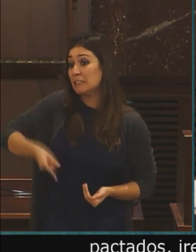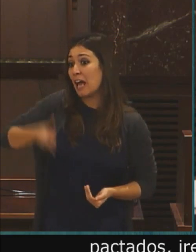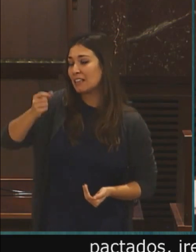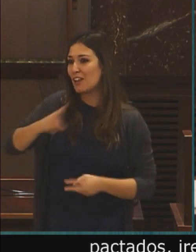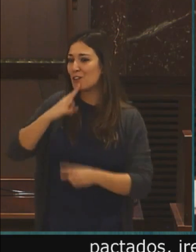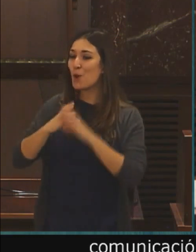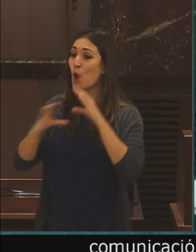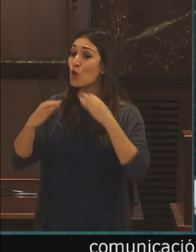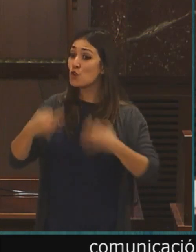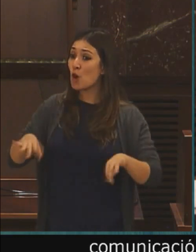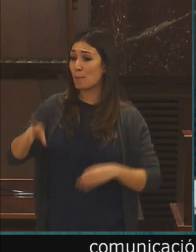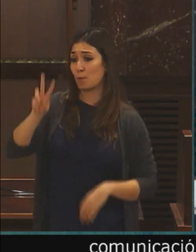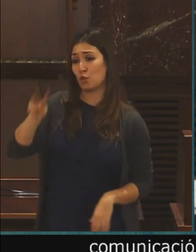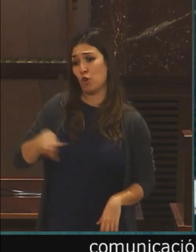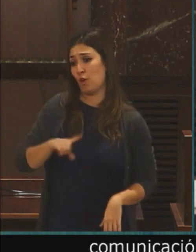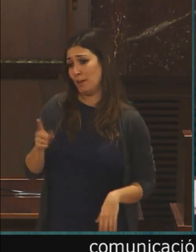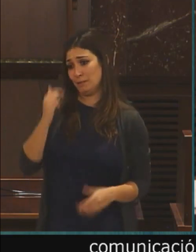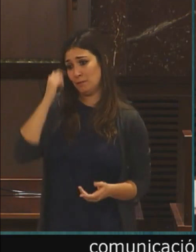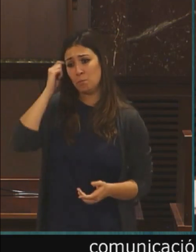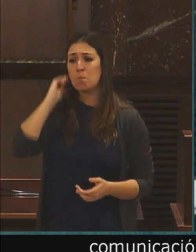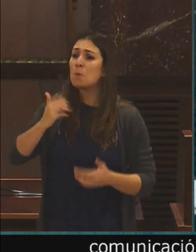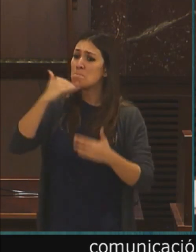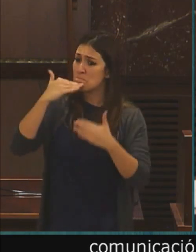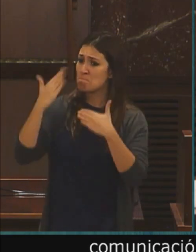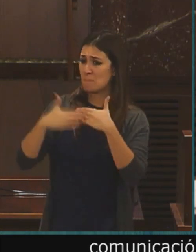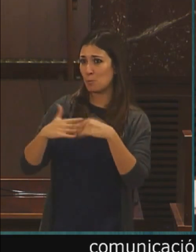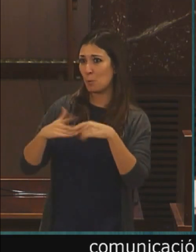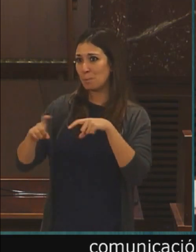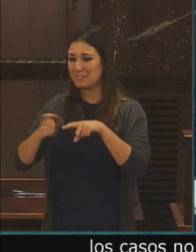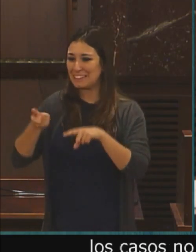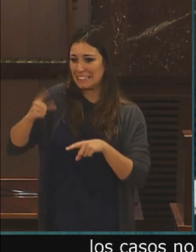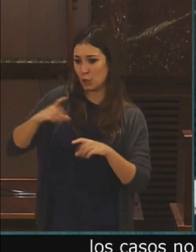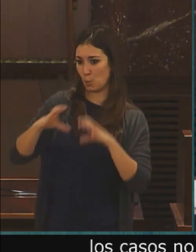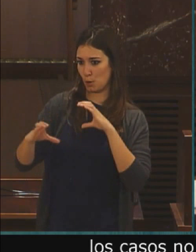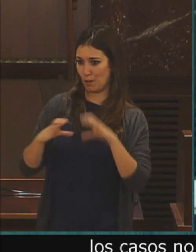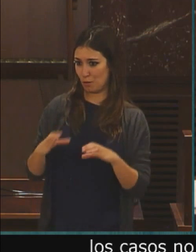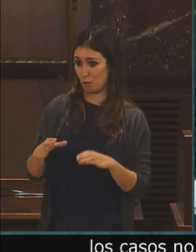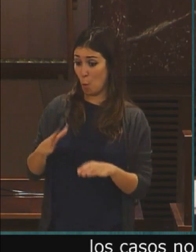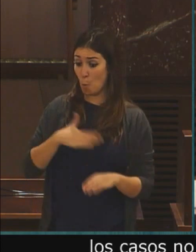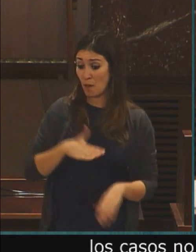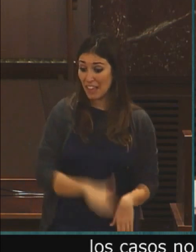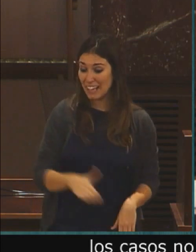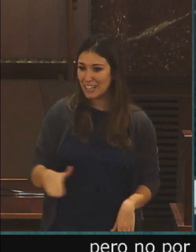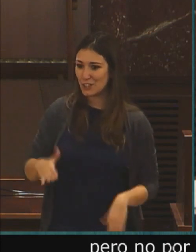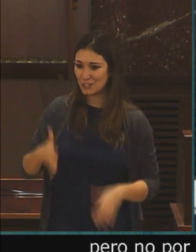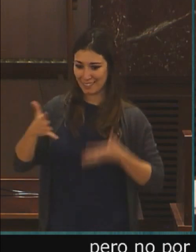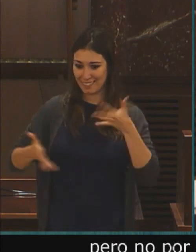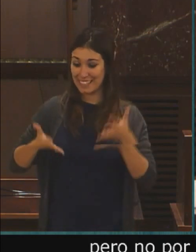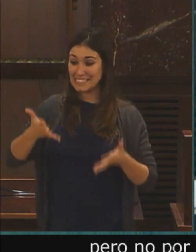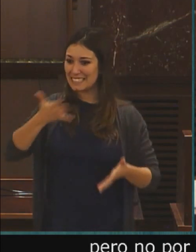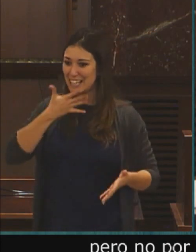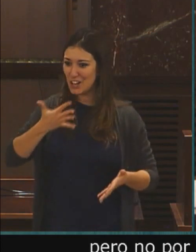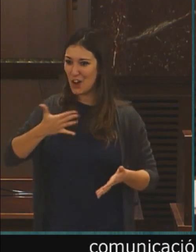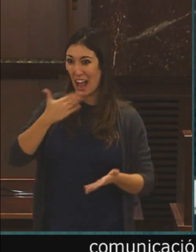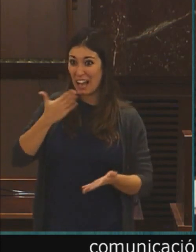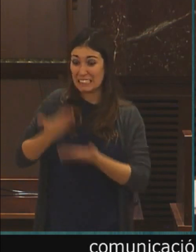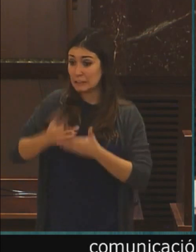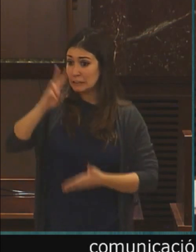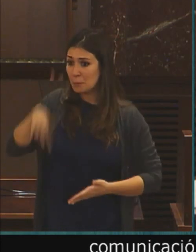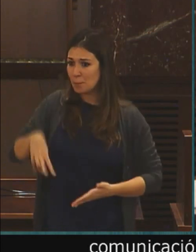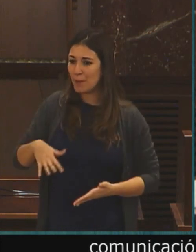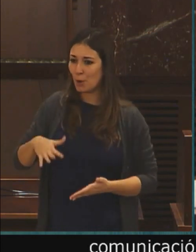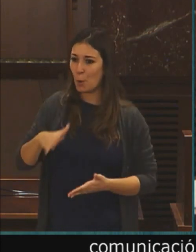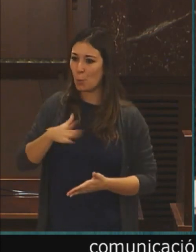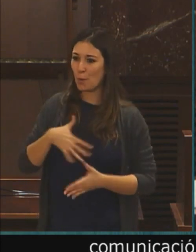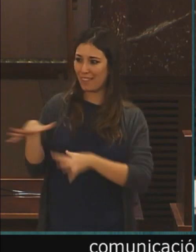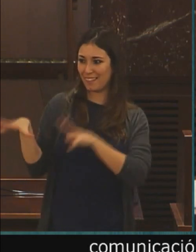los casos no llega a ser normalizada, pero no por ello deja de ser comunicación. Muchos niños no llegarán a ser capaces de hacer un signo o una petición, pero el mediador debe ser